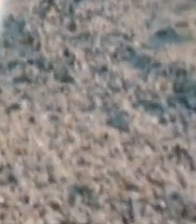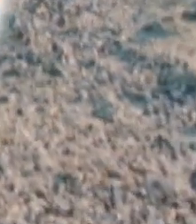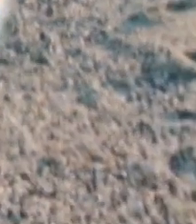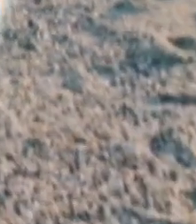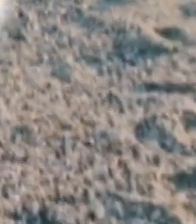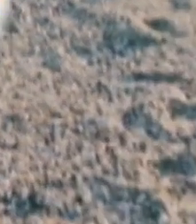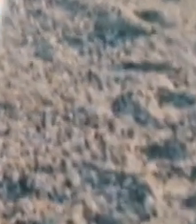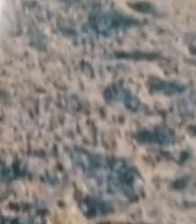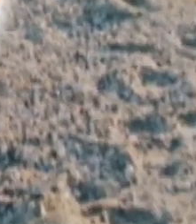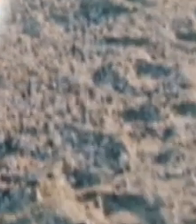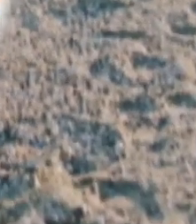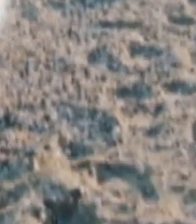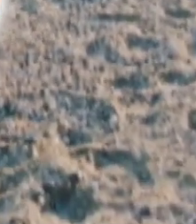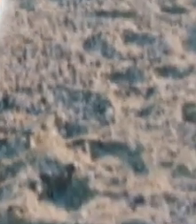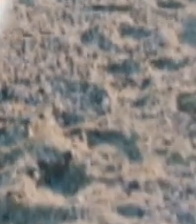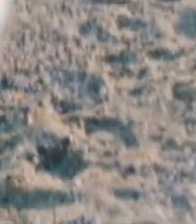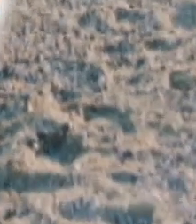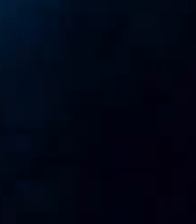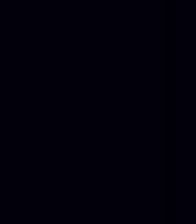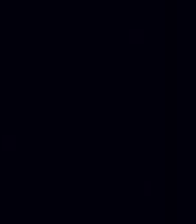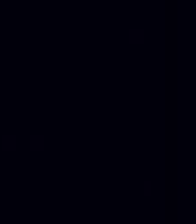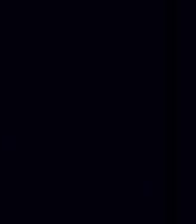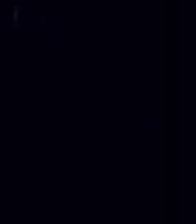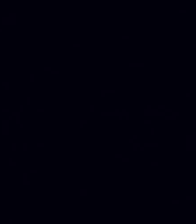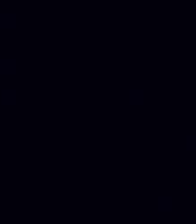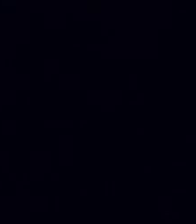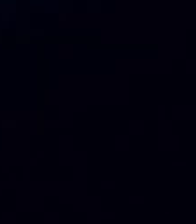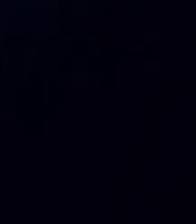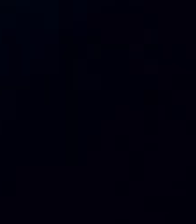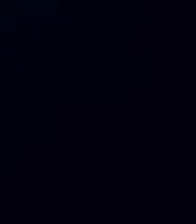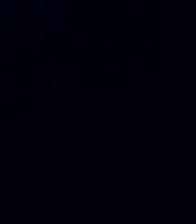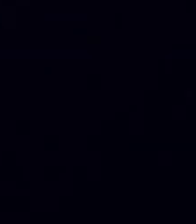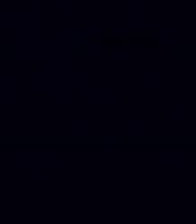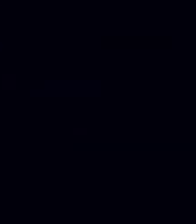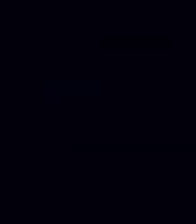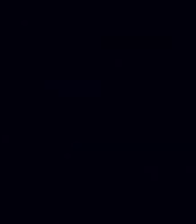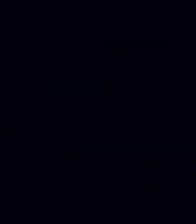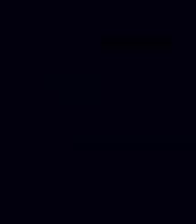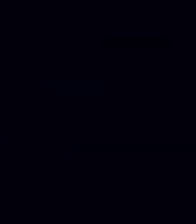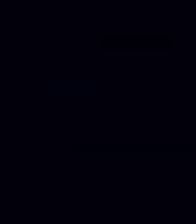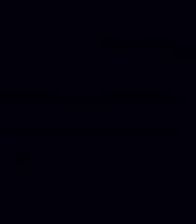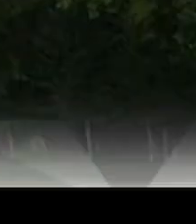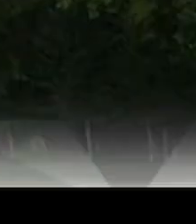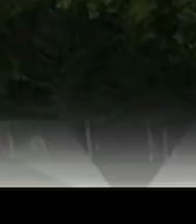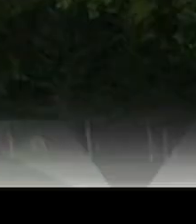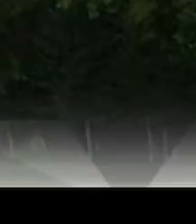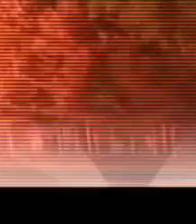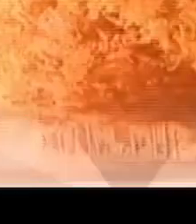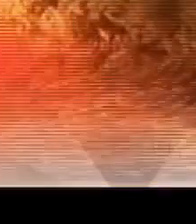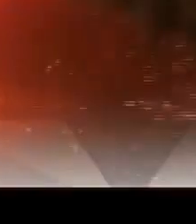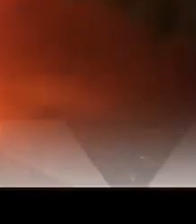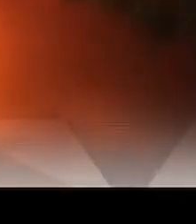Muy pronto. En 13, Costa Rica Televisión.